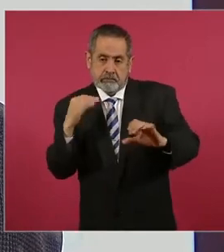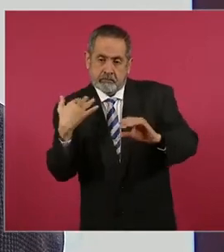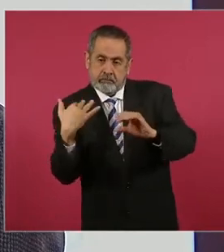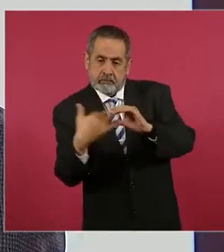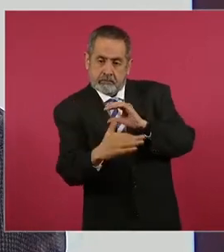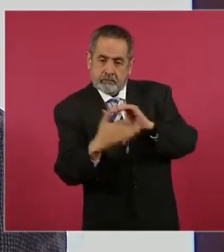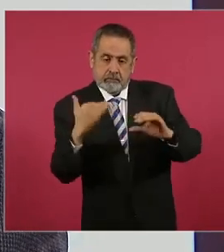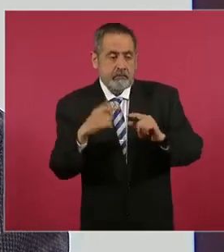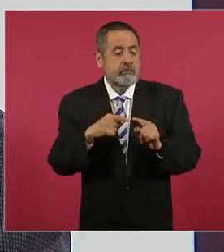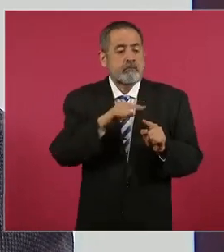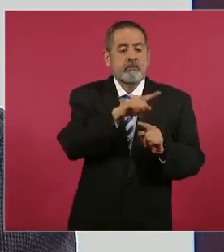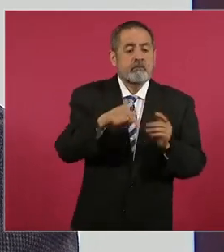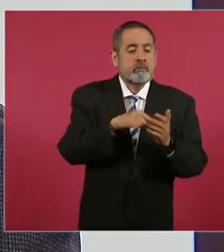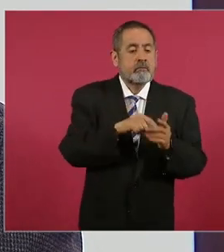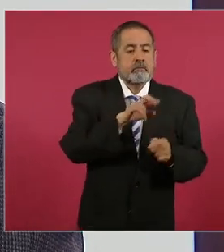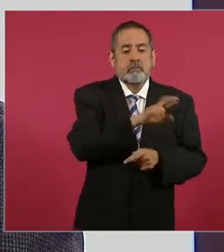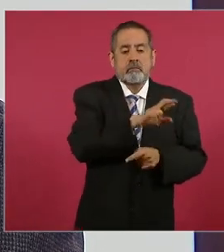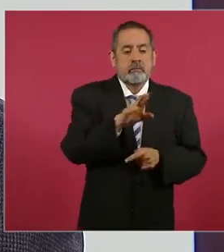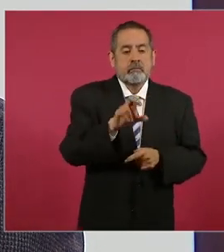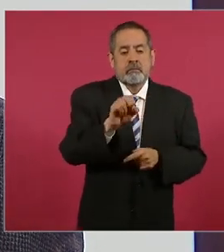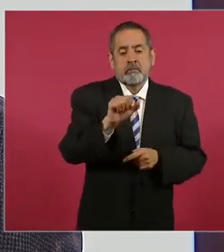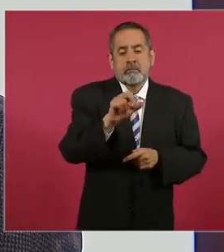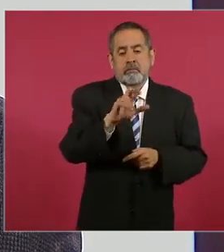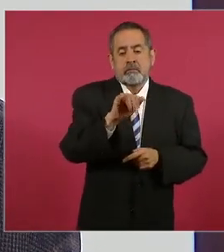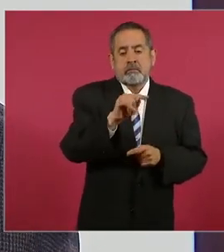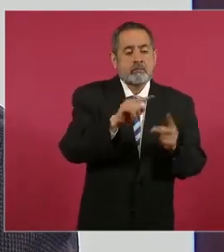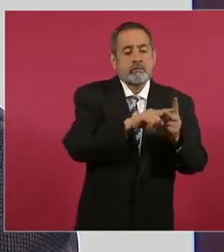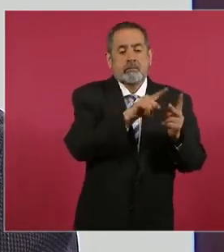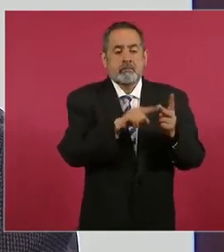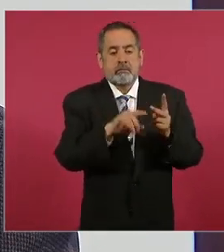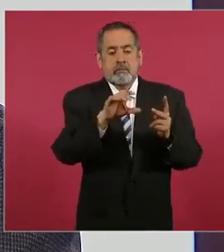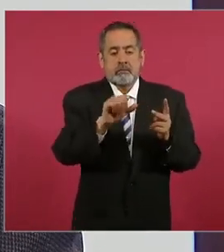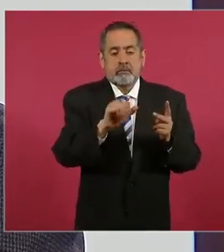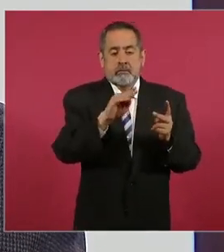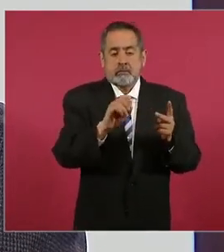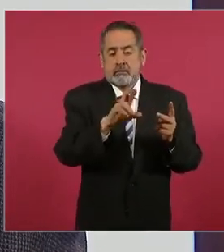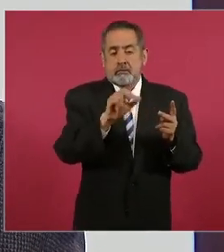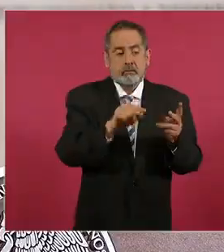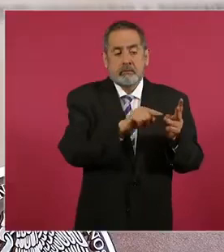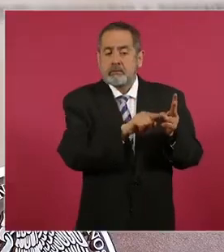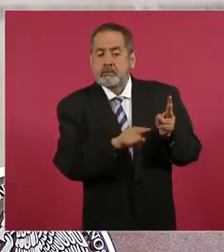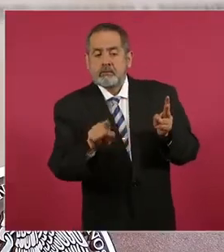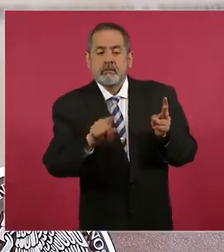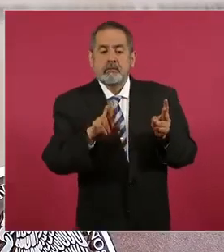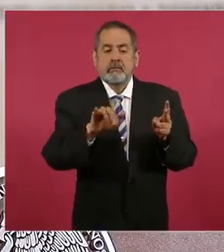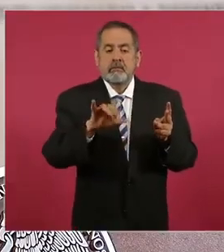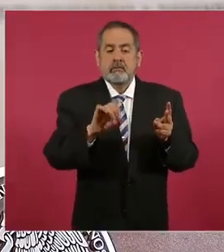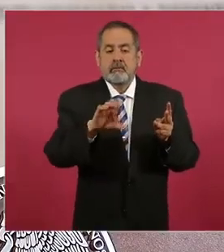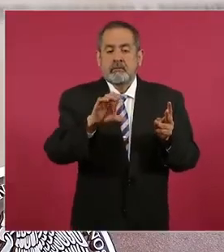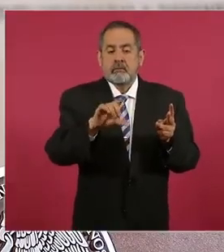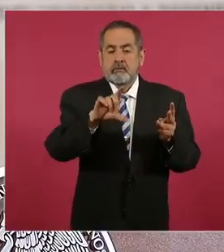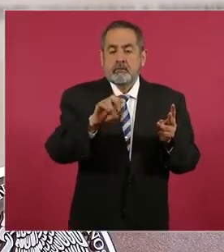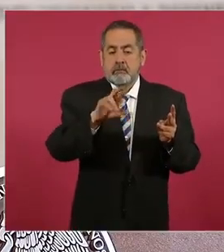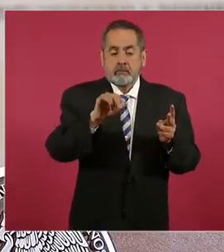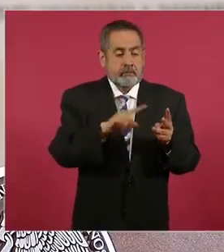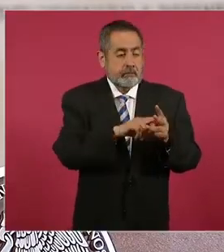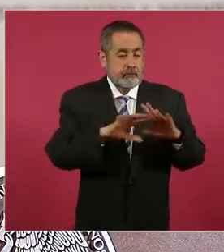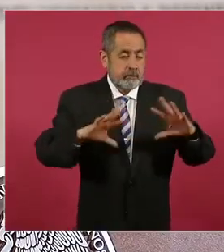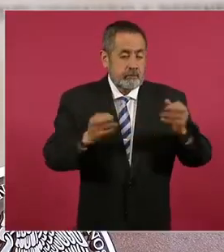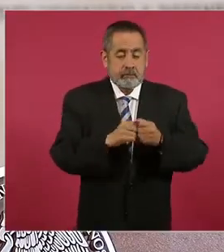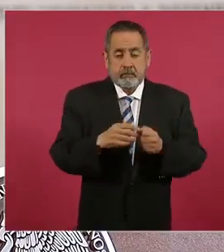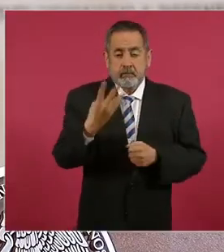de Rosarito y Caborca a San Luis Río Colorado, con una longitud de